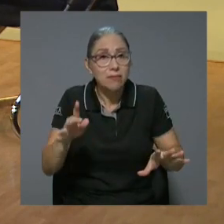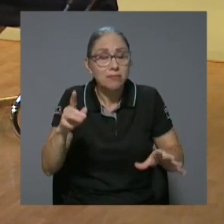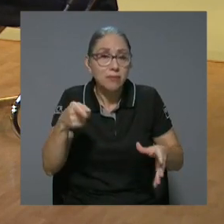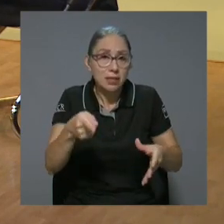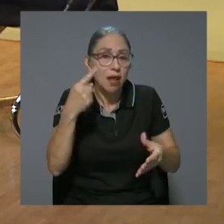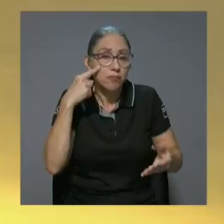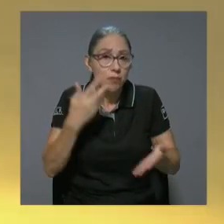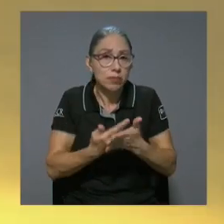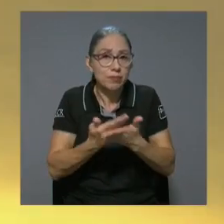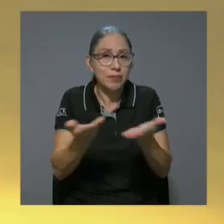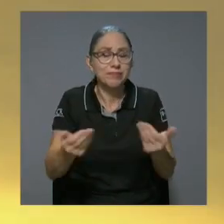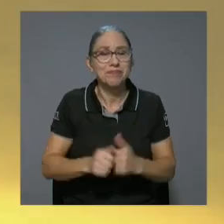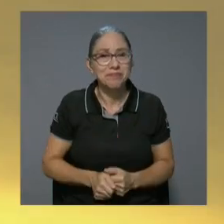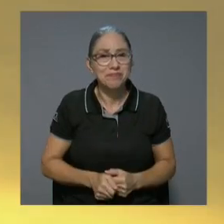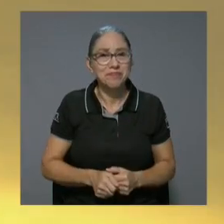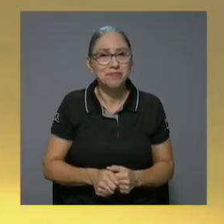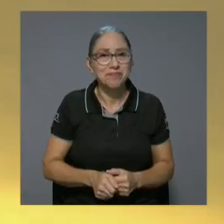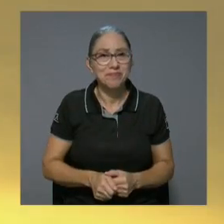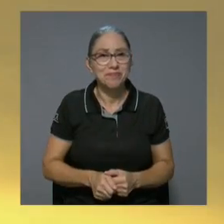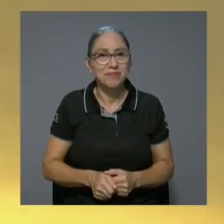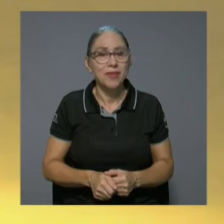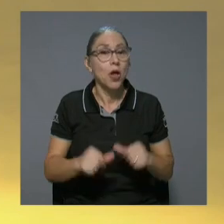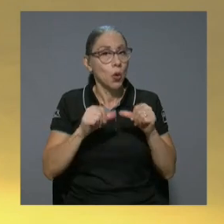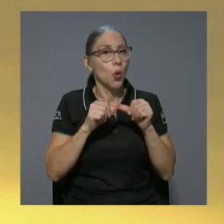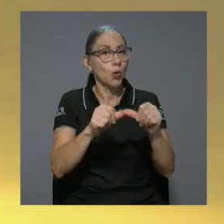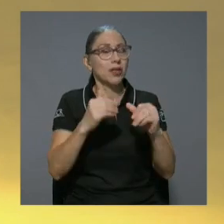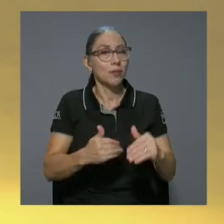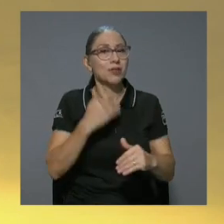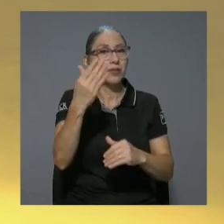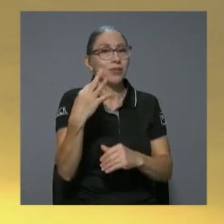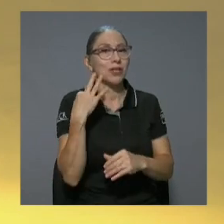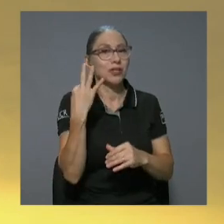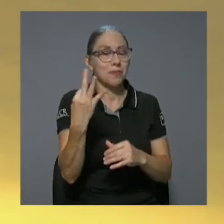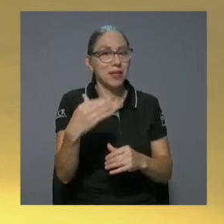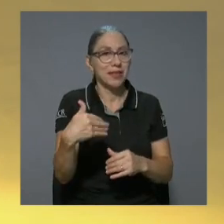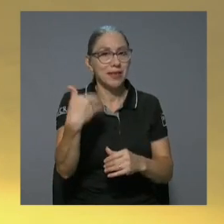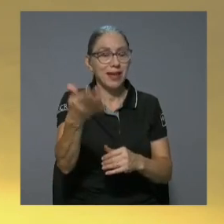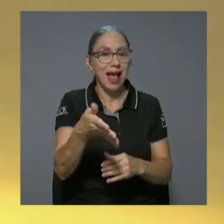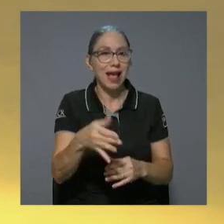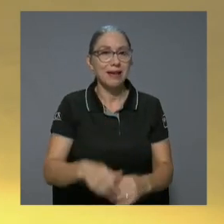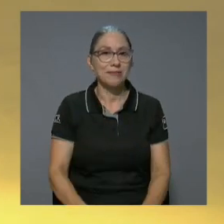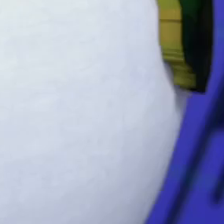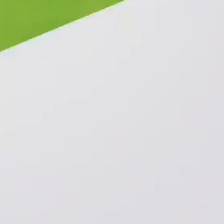implicando. Continuamos, don José Luis, una vez que el canal nos invite a hacerlo.